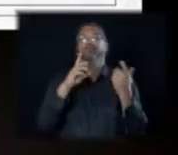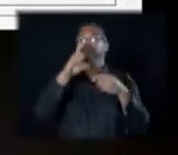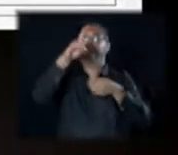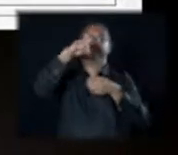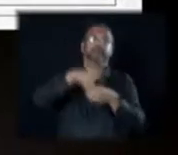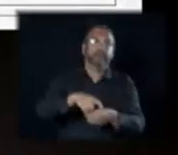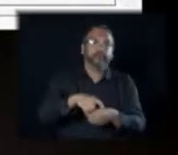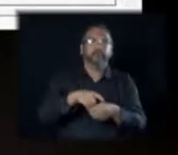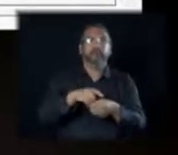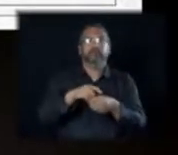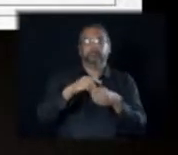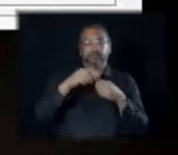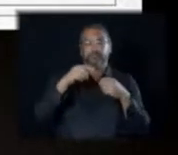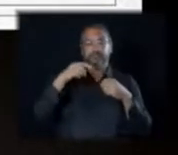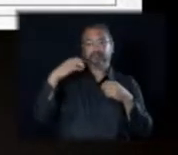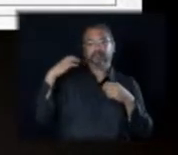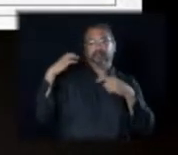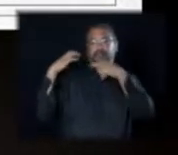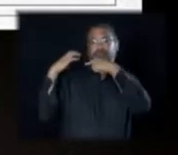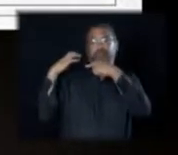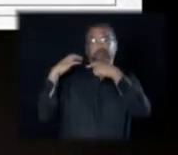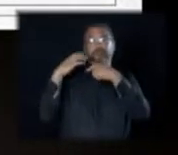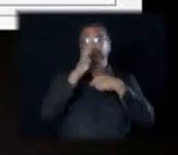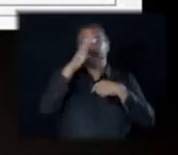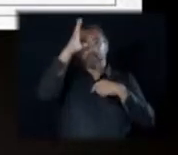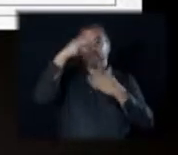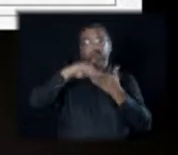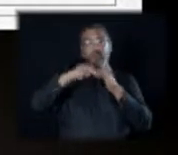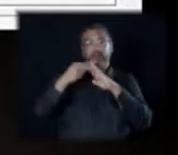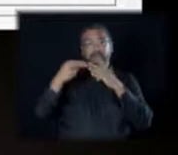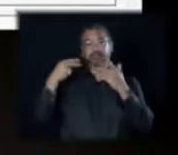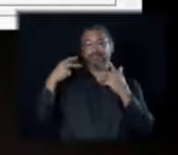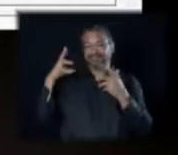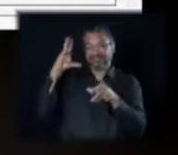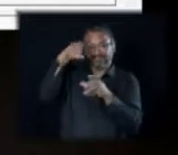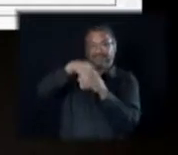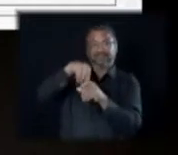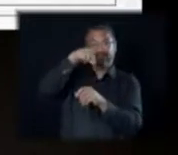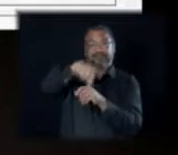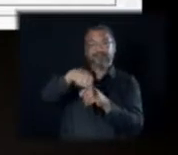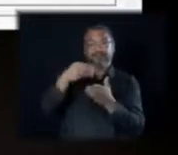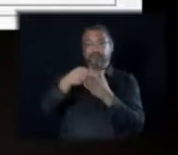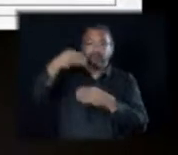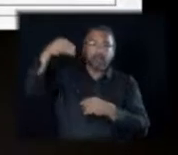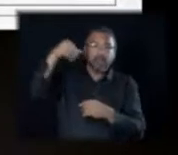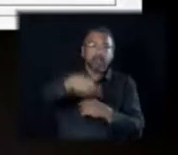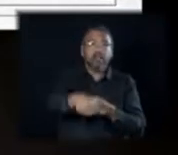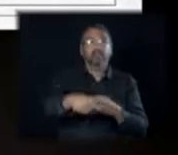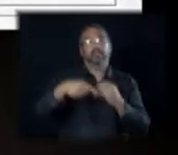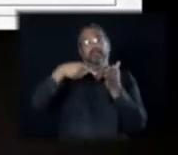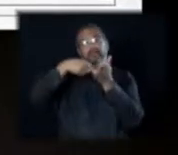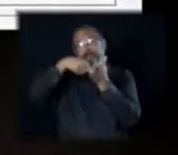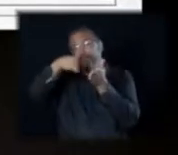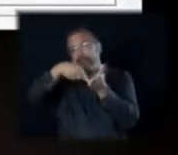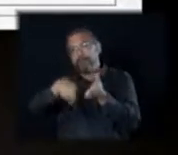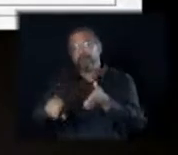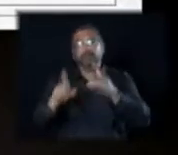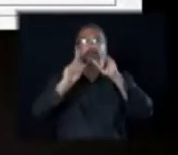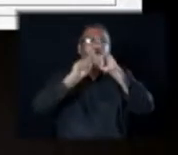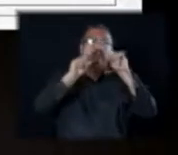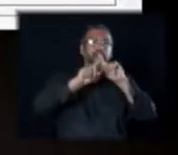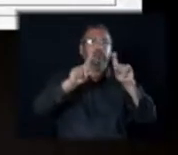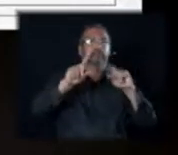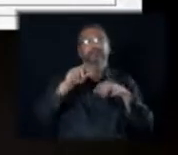la manutención de niños, de servicios sociales y otros pagos de pensiones. También nómina